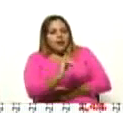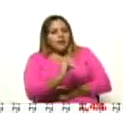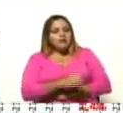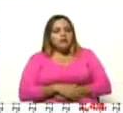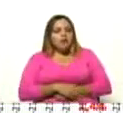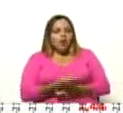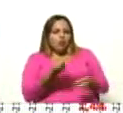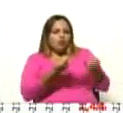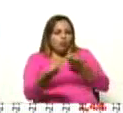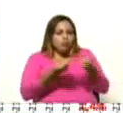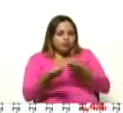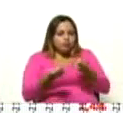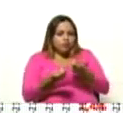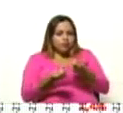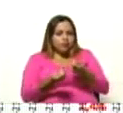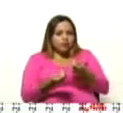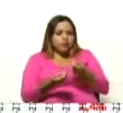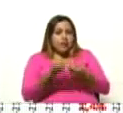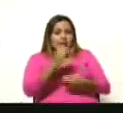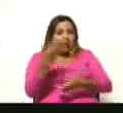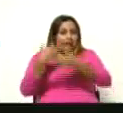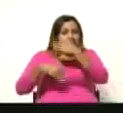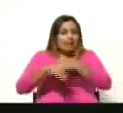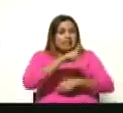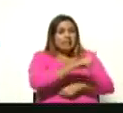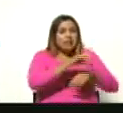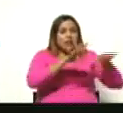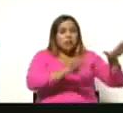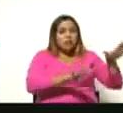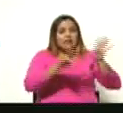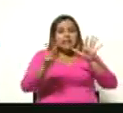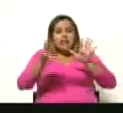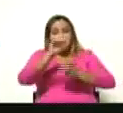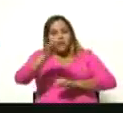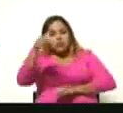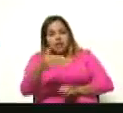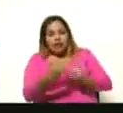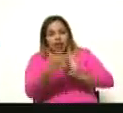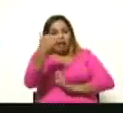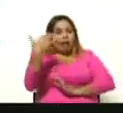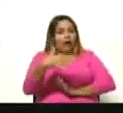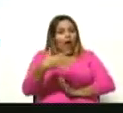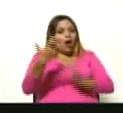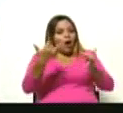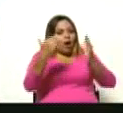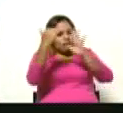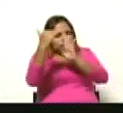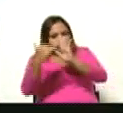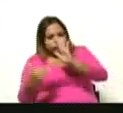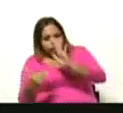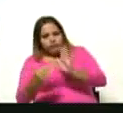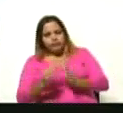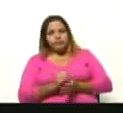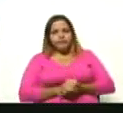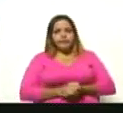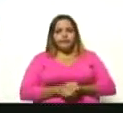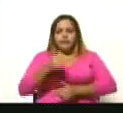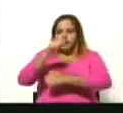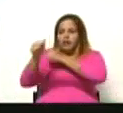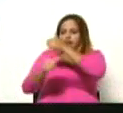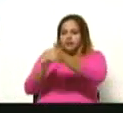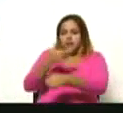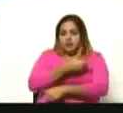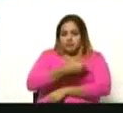un control que venimos de un 197% de inflación a inflación de un dígito. La